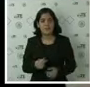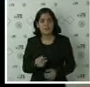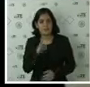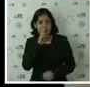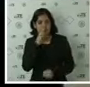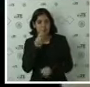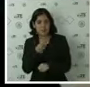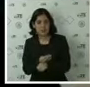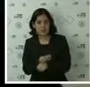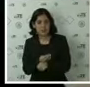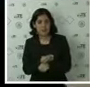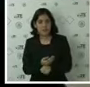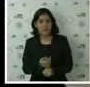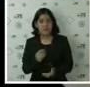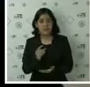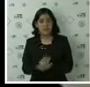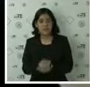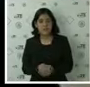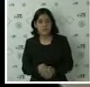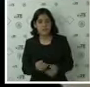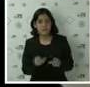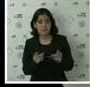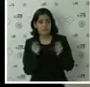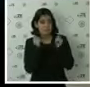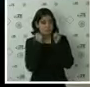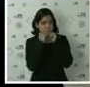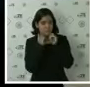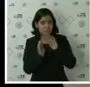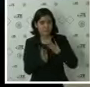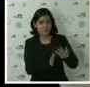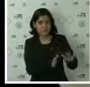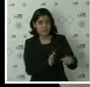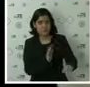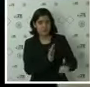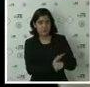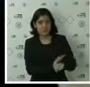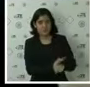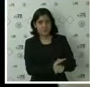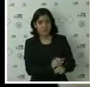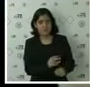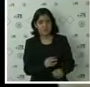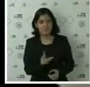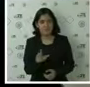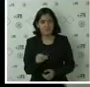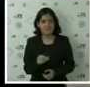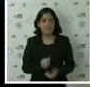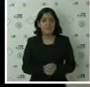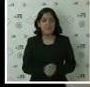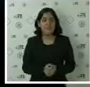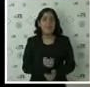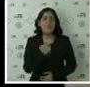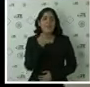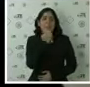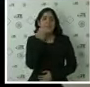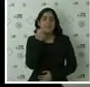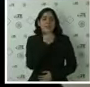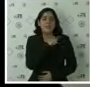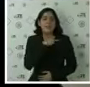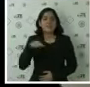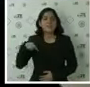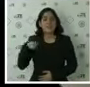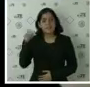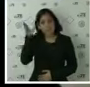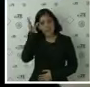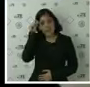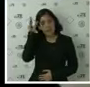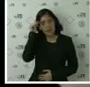mantenernos ajenos a lo que ocurre en todos nuestros ámbitos que nos rodean. La escuela nos proporciona formación académica